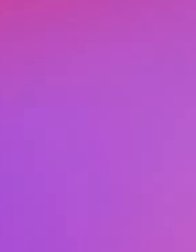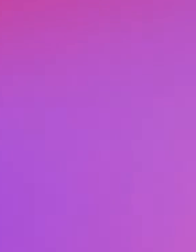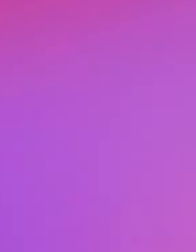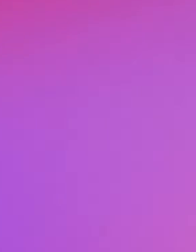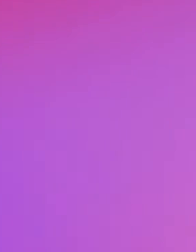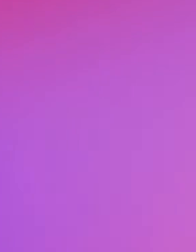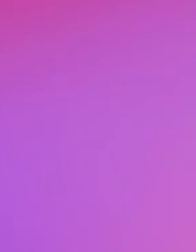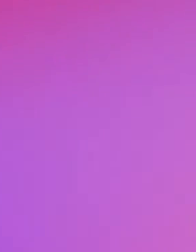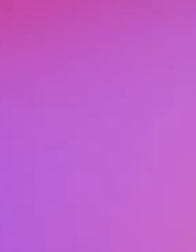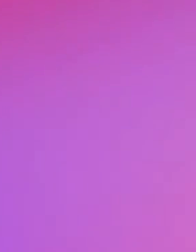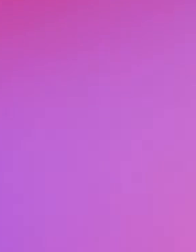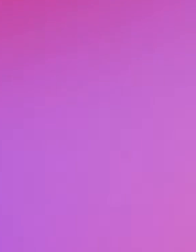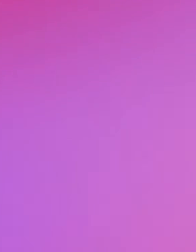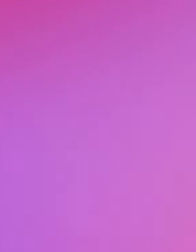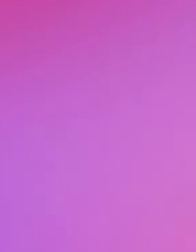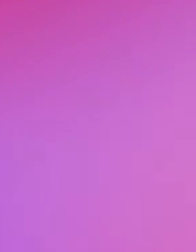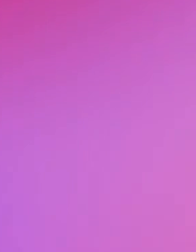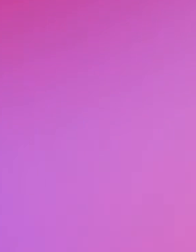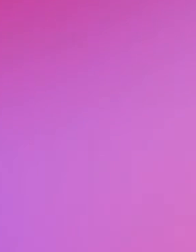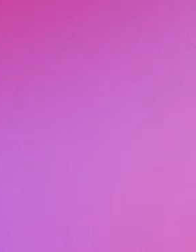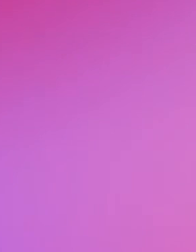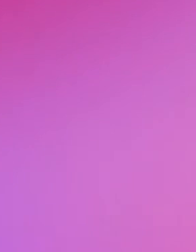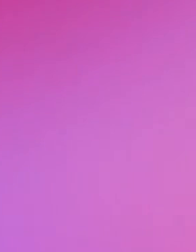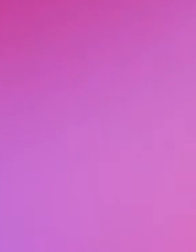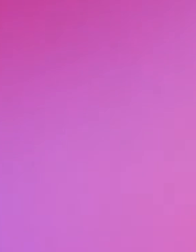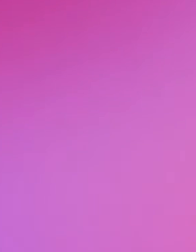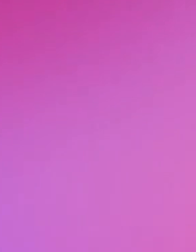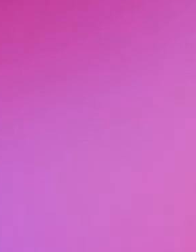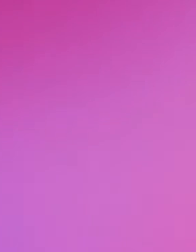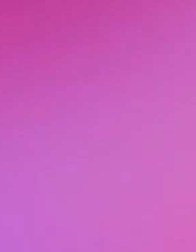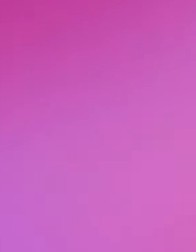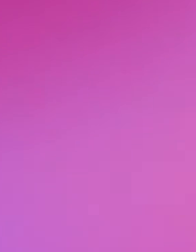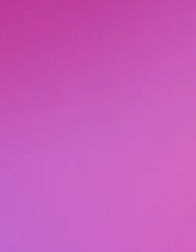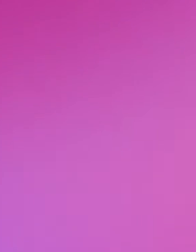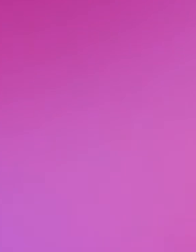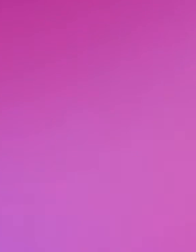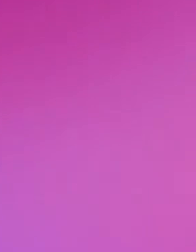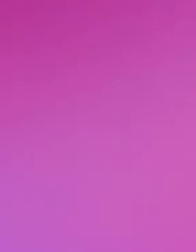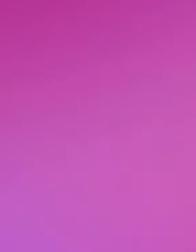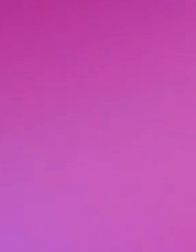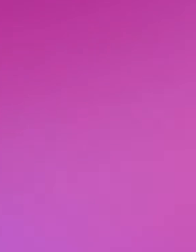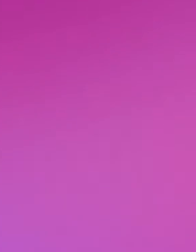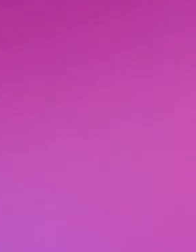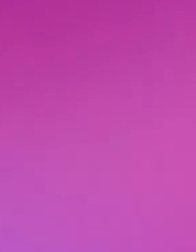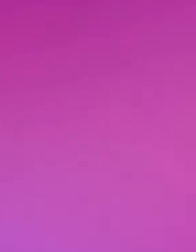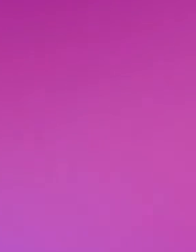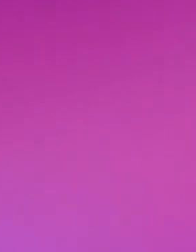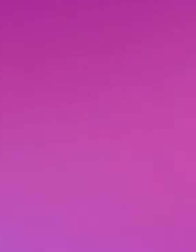nuevaescuelamexicana.cep.gov.mx y tripulantes.cep.gov.mx.